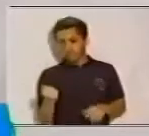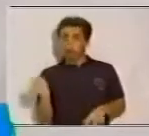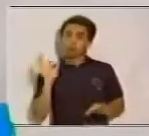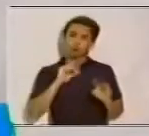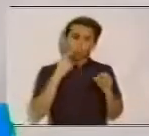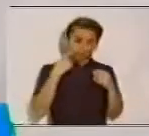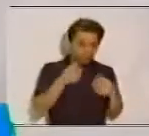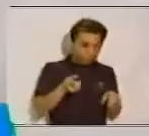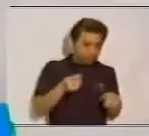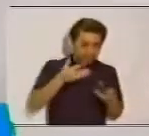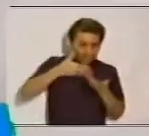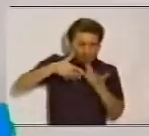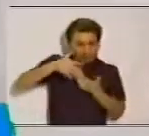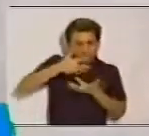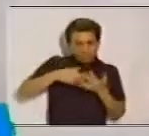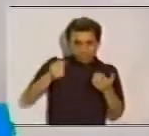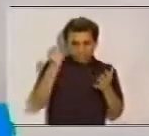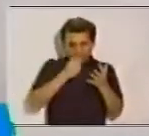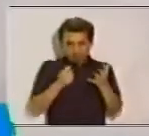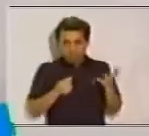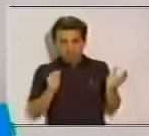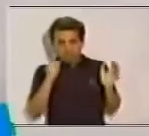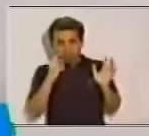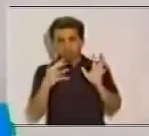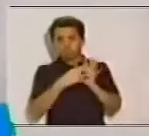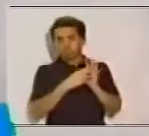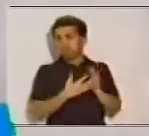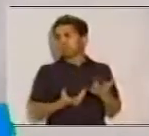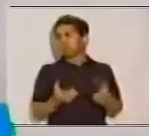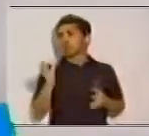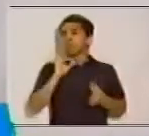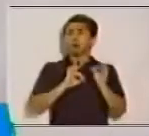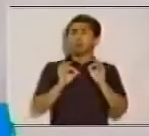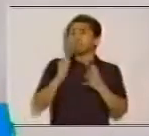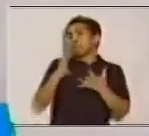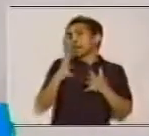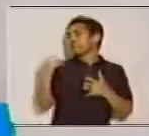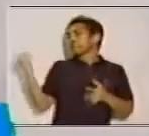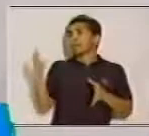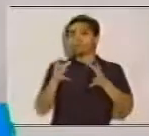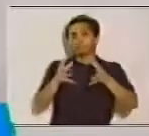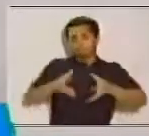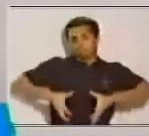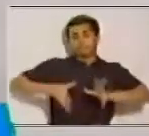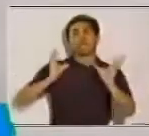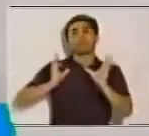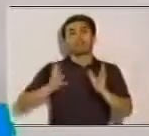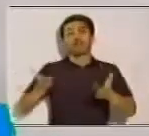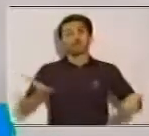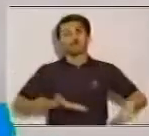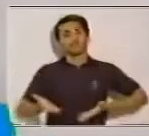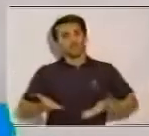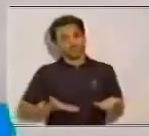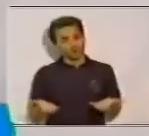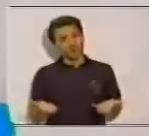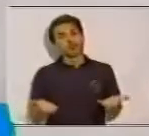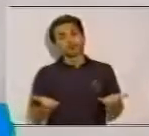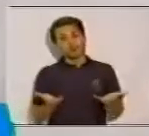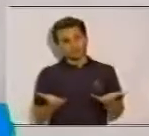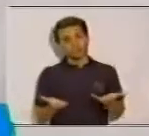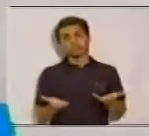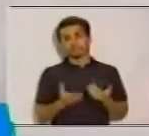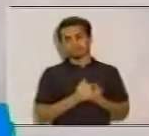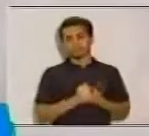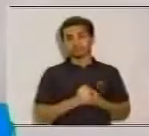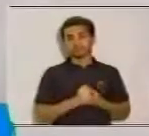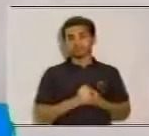parece a la estructura de una pelota de fútbol, de un balón, ¿verdad que sí? Entonces, sí,